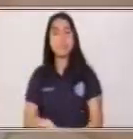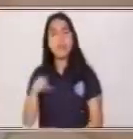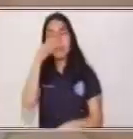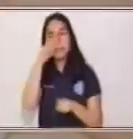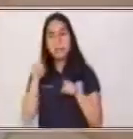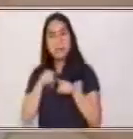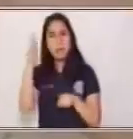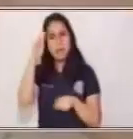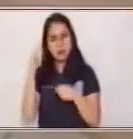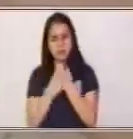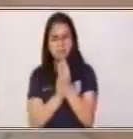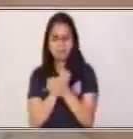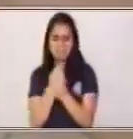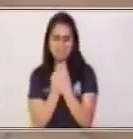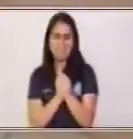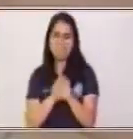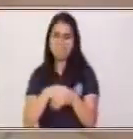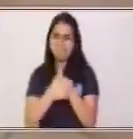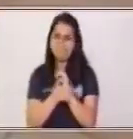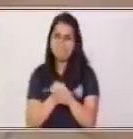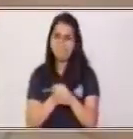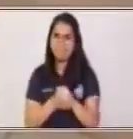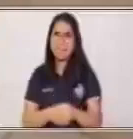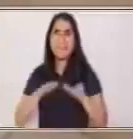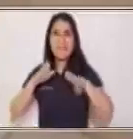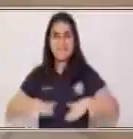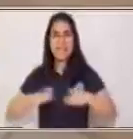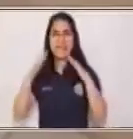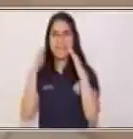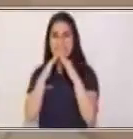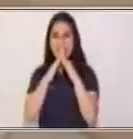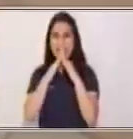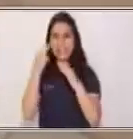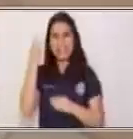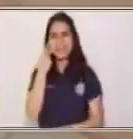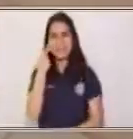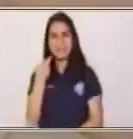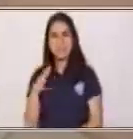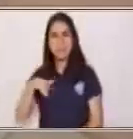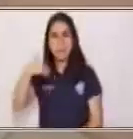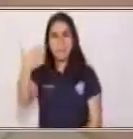gel antibacterial, pero sobre todo quédate en casa. Nos vemos en la próxima clase.